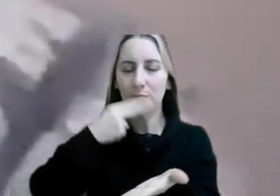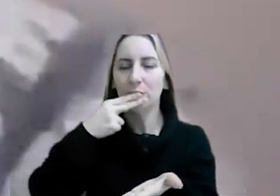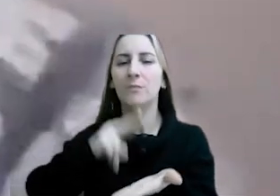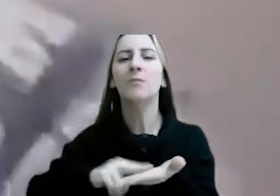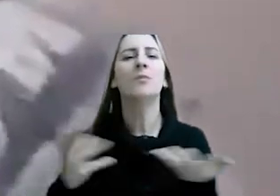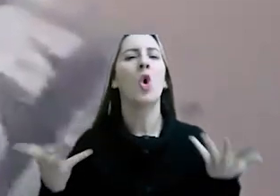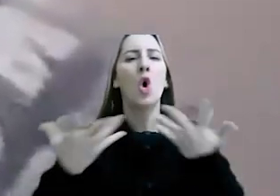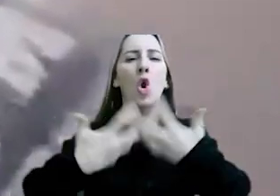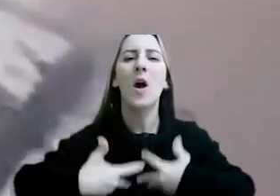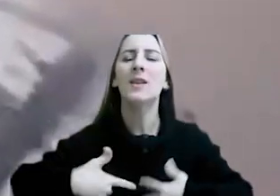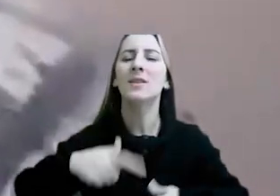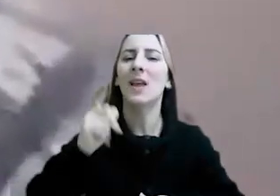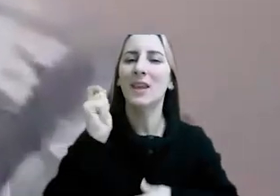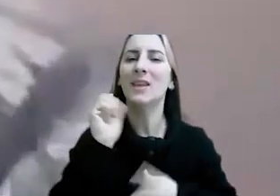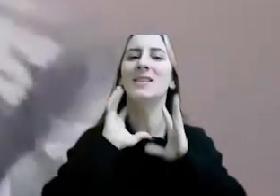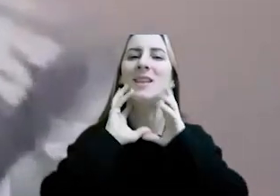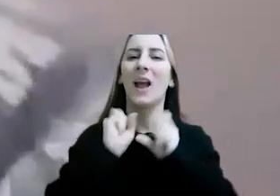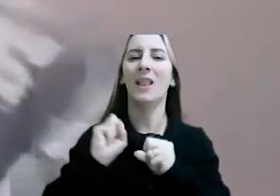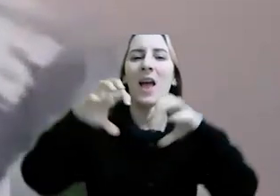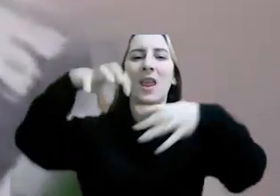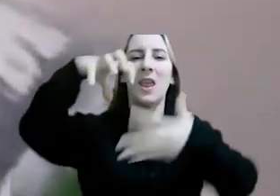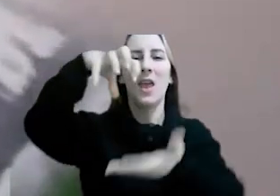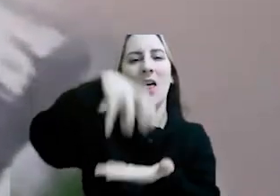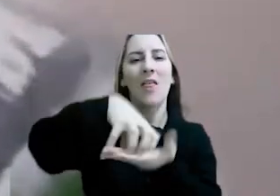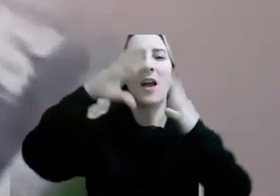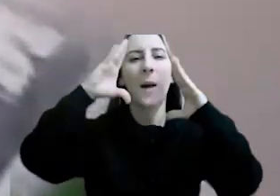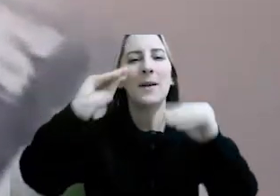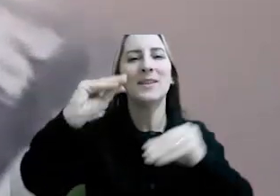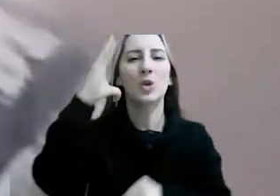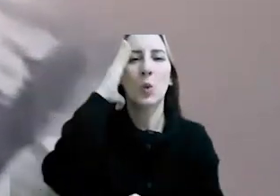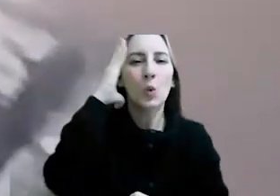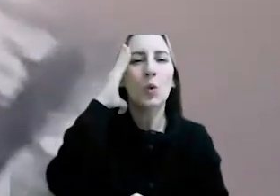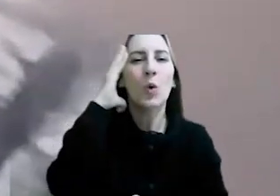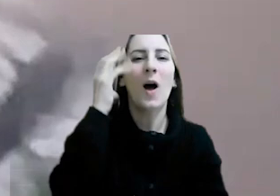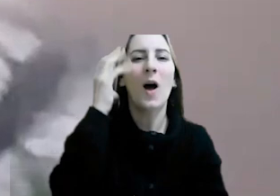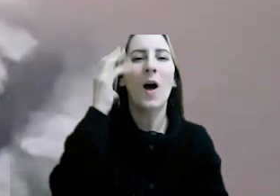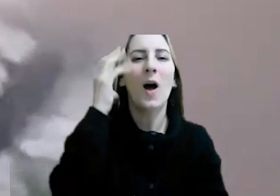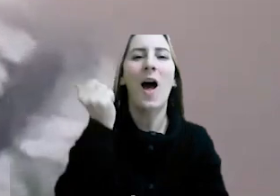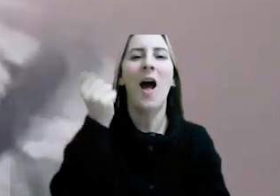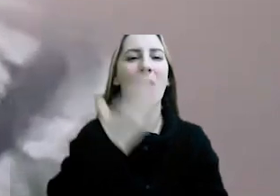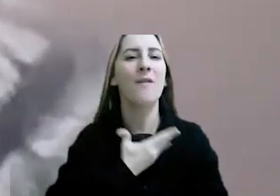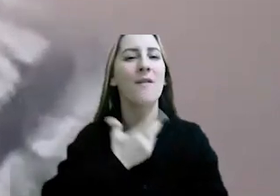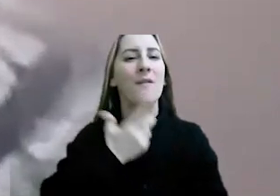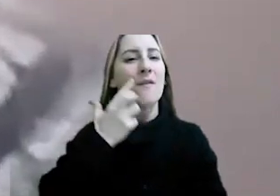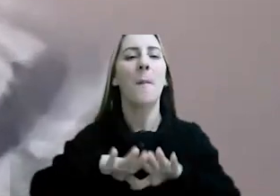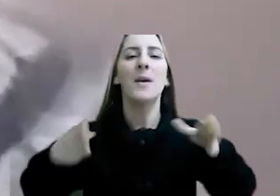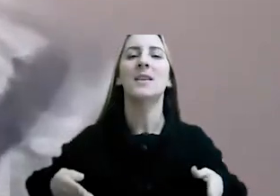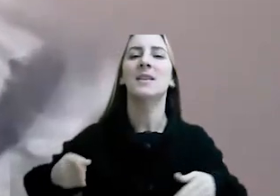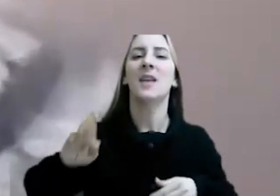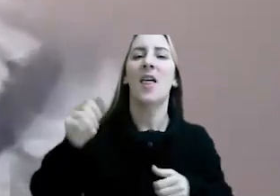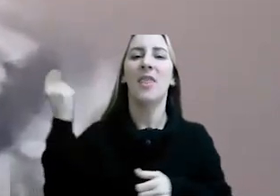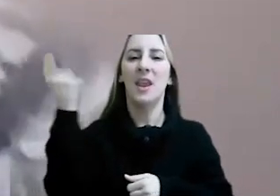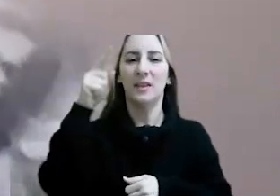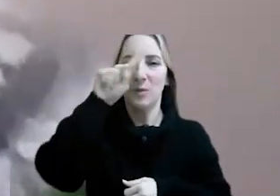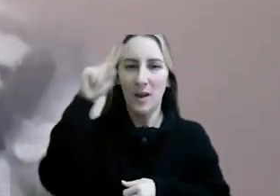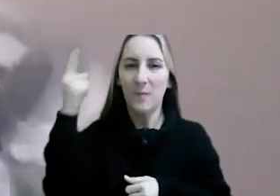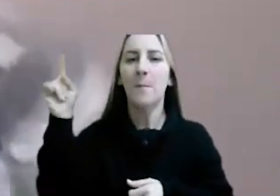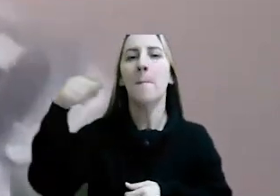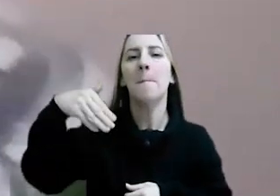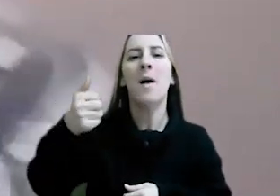organizada por la Secretaría de Capacitación y Cultura de AEFIP, Mesa Directiva Nacional, junto con la Universidad